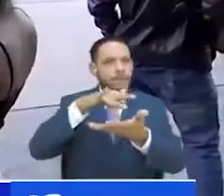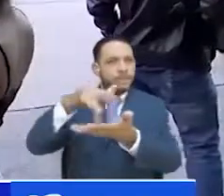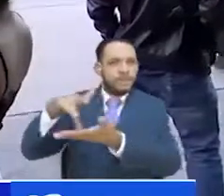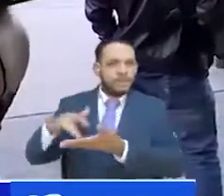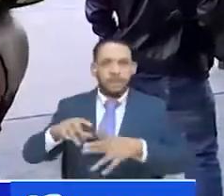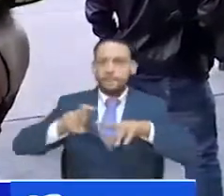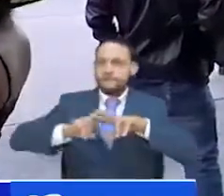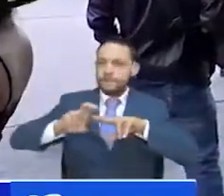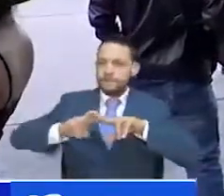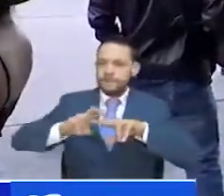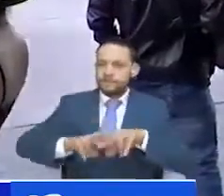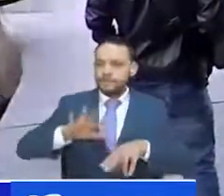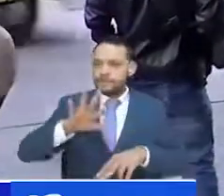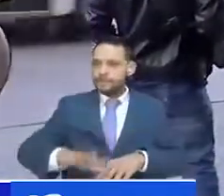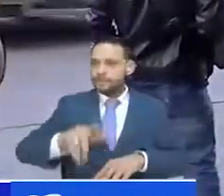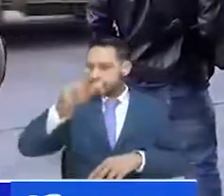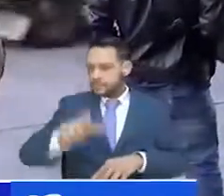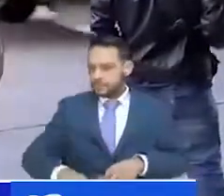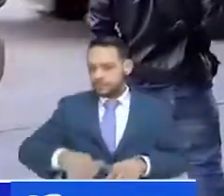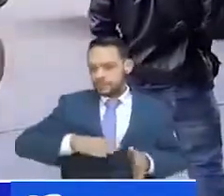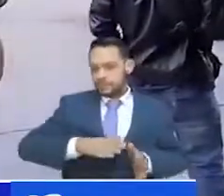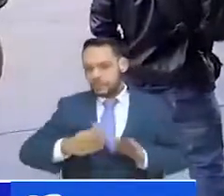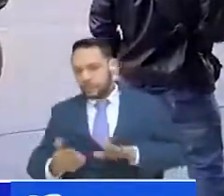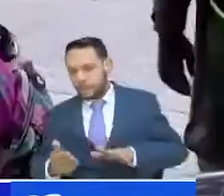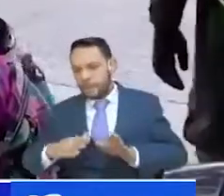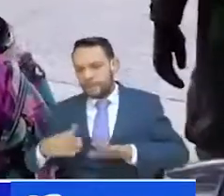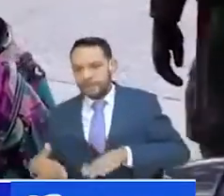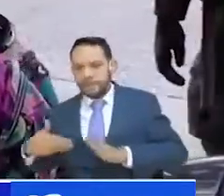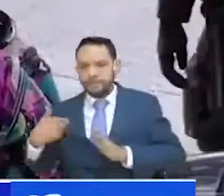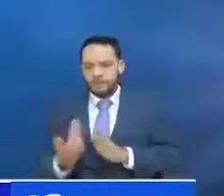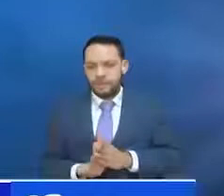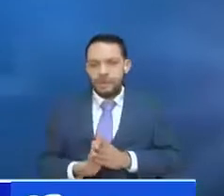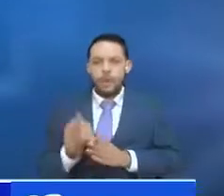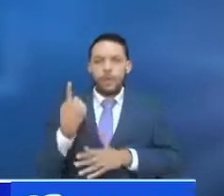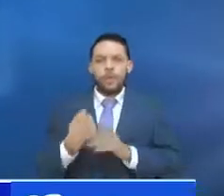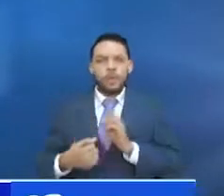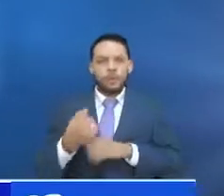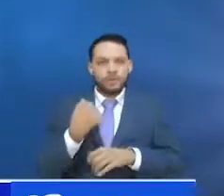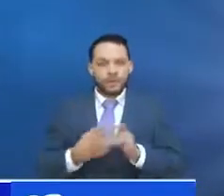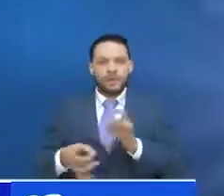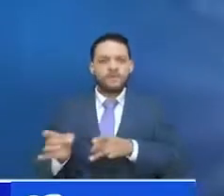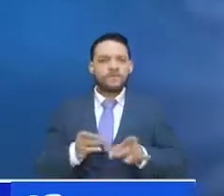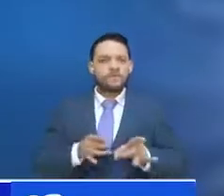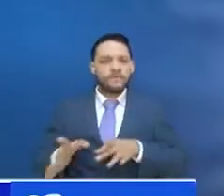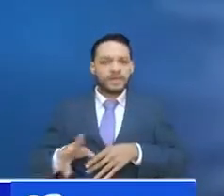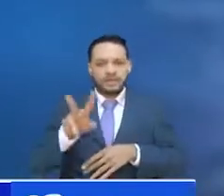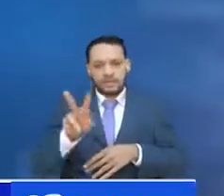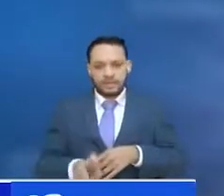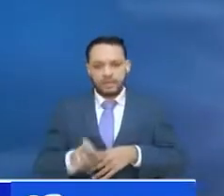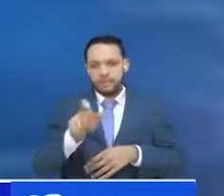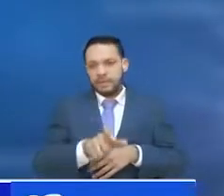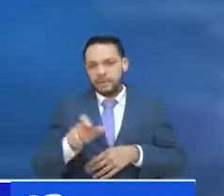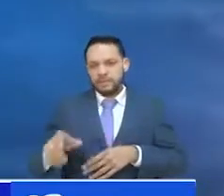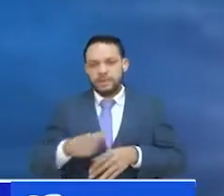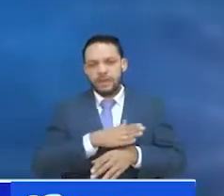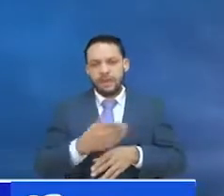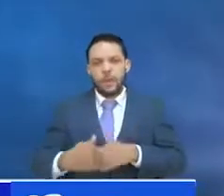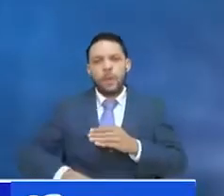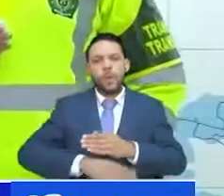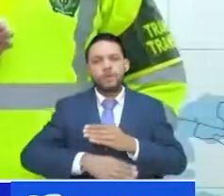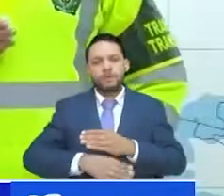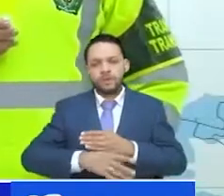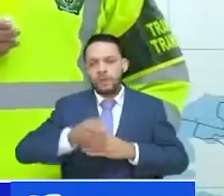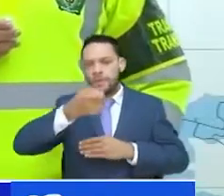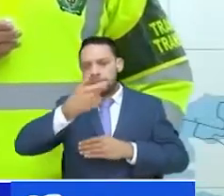Manizales contabiliza 5 muertes en accidentes de tránsito a la fecha, el año pasado la cifra era de 7 y se anunció el aumento de operativos.